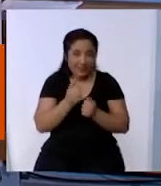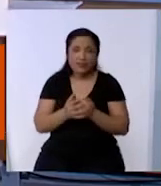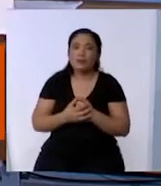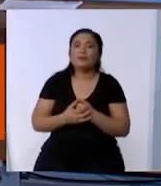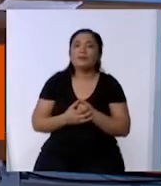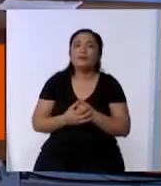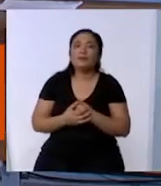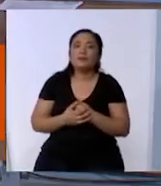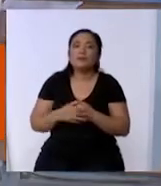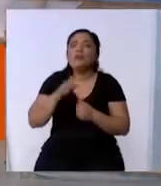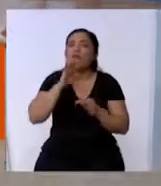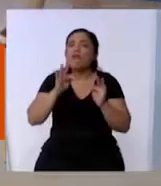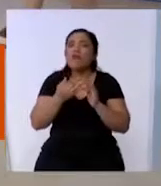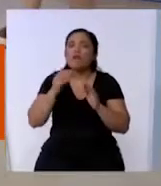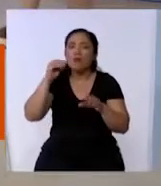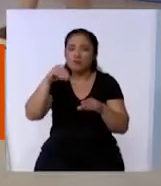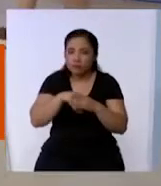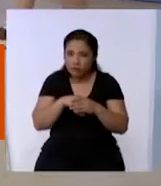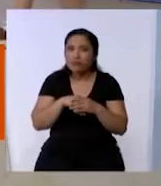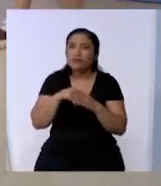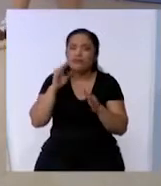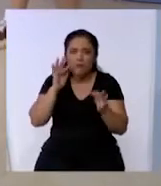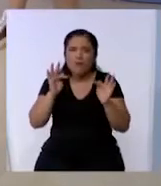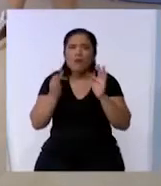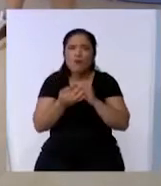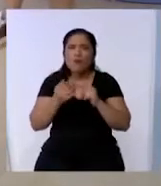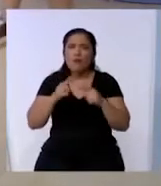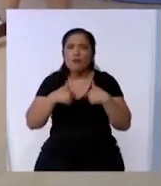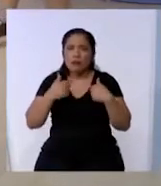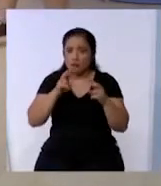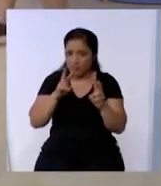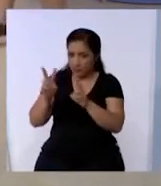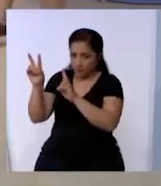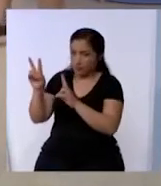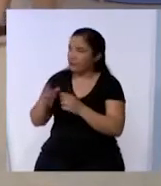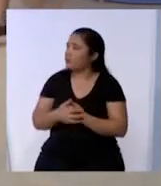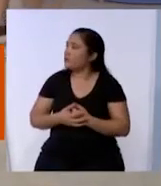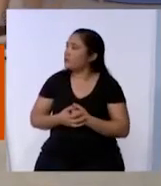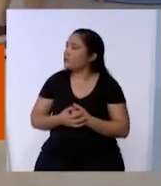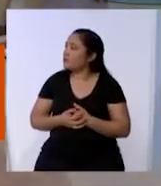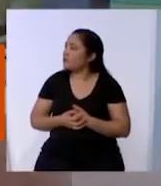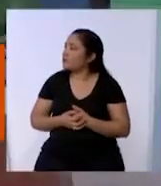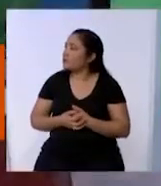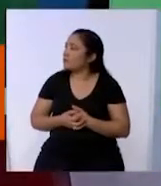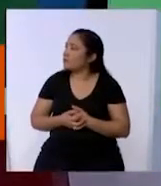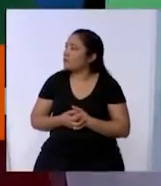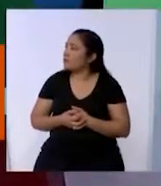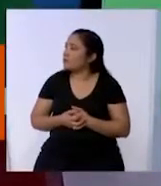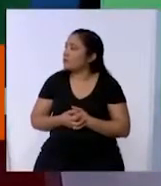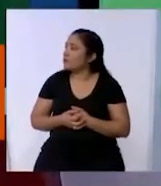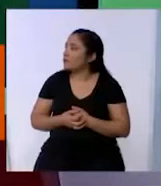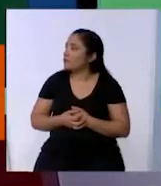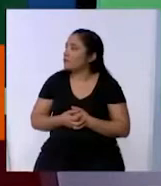Es el método del triangulito. Ah, pues. Allá pueden ver ustedes que, ¿sí?, la ecuación dice, ¿verdad?, que la intensidad es igual a Q sobre